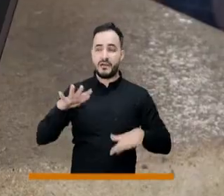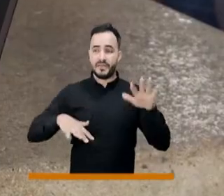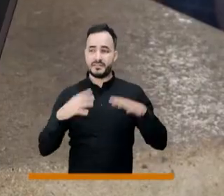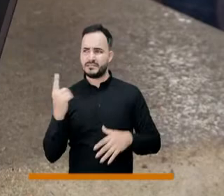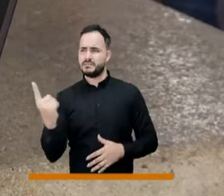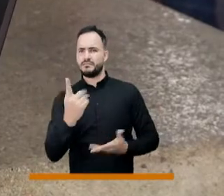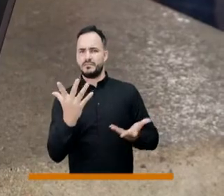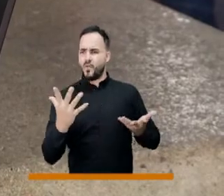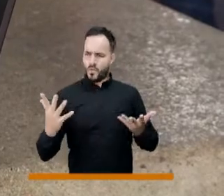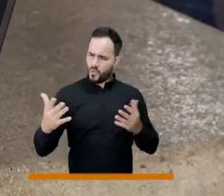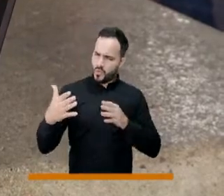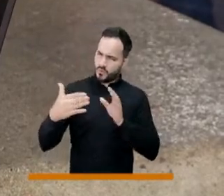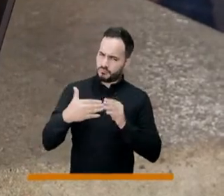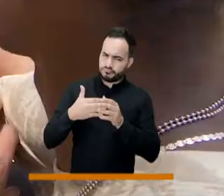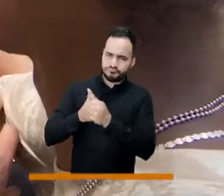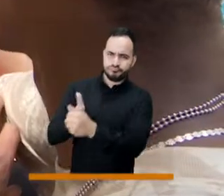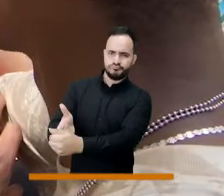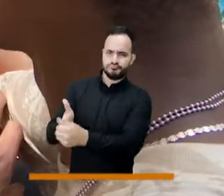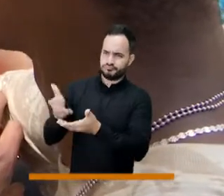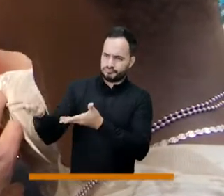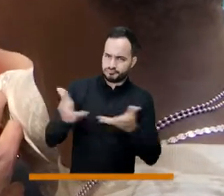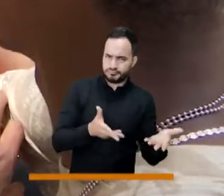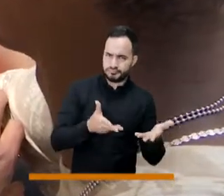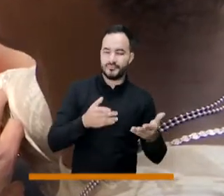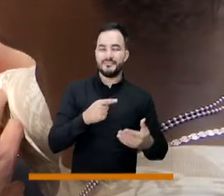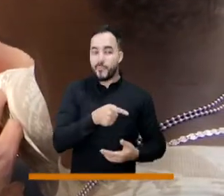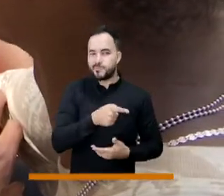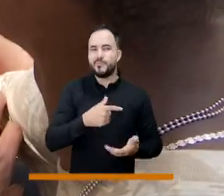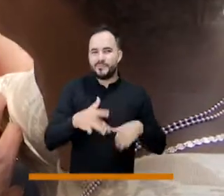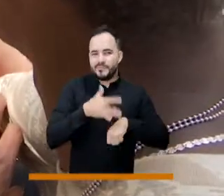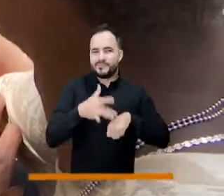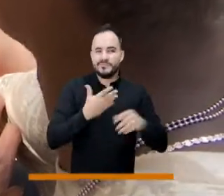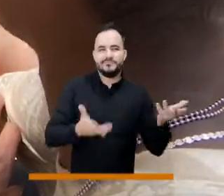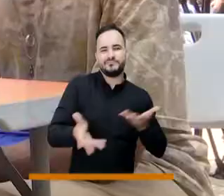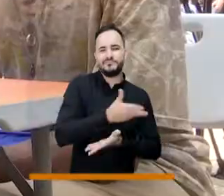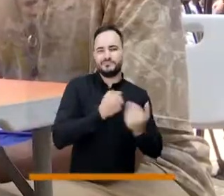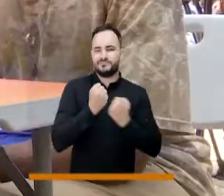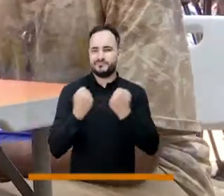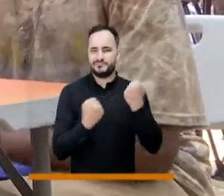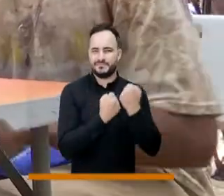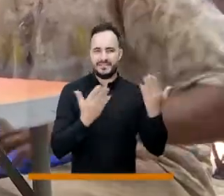nuevo mundo. Pero no solos, sino acompañados